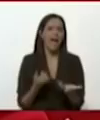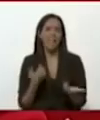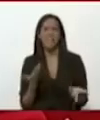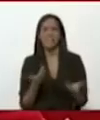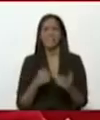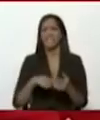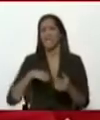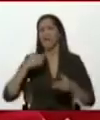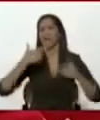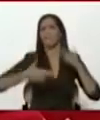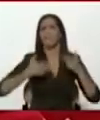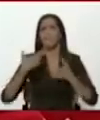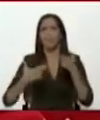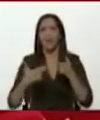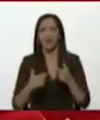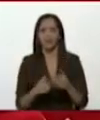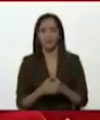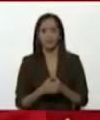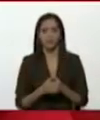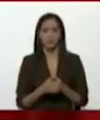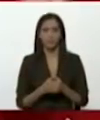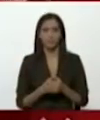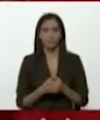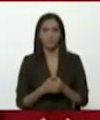consigna fascista de bola. Plomo a lampa.